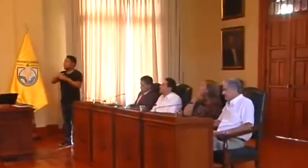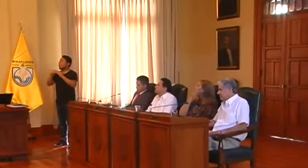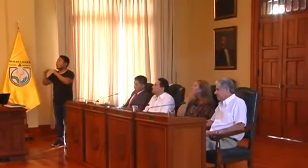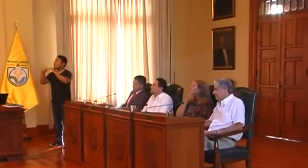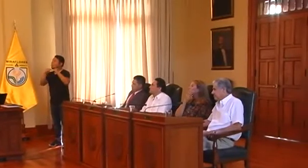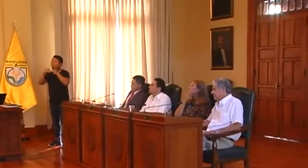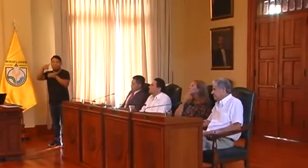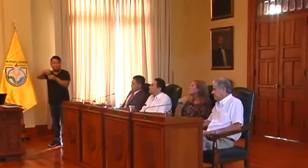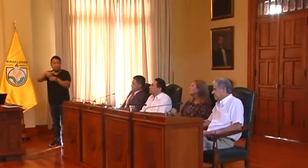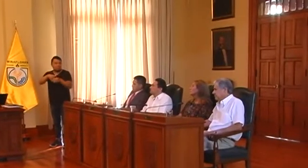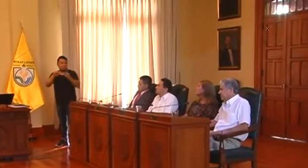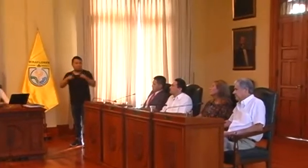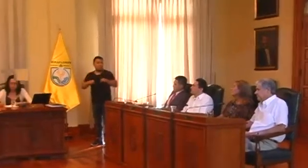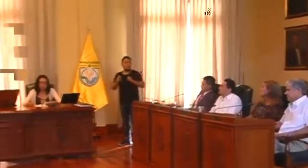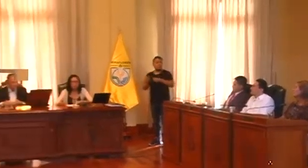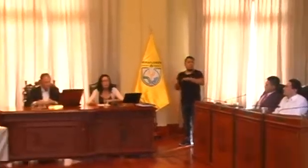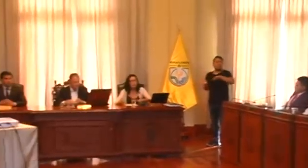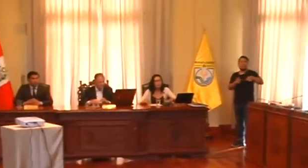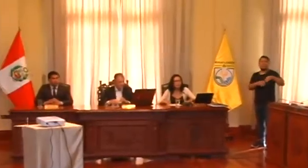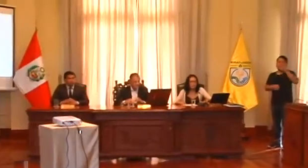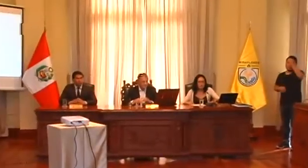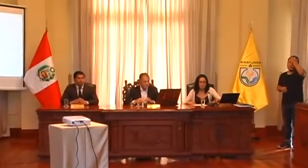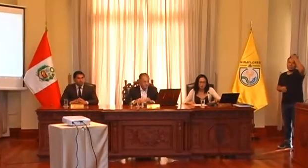de votos. Muchas gracias, vamos al siguiente punto.